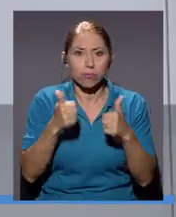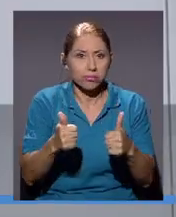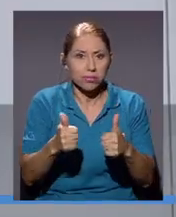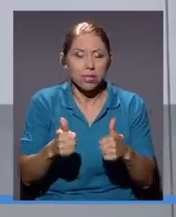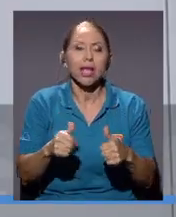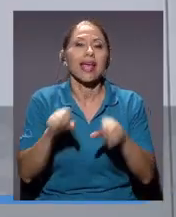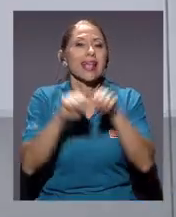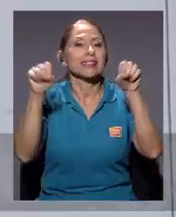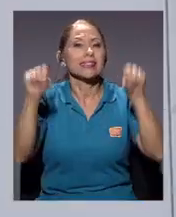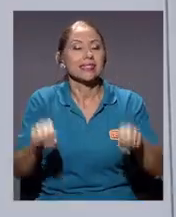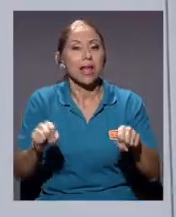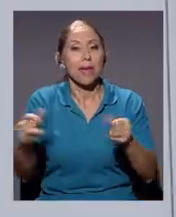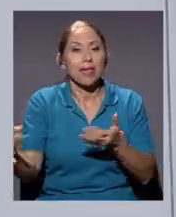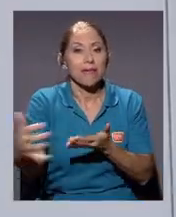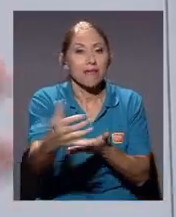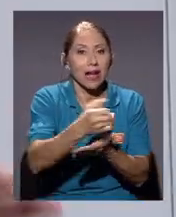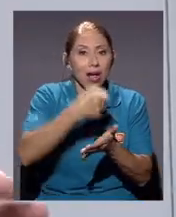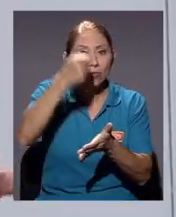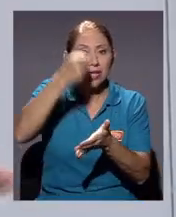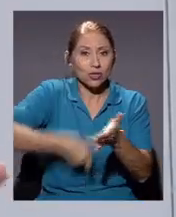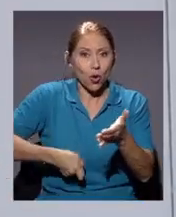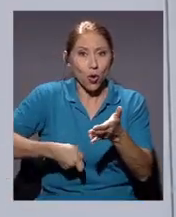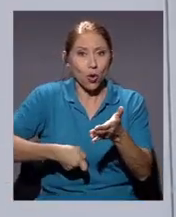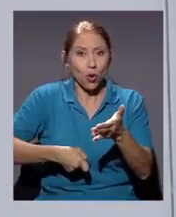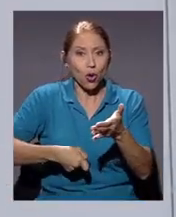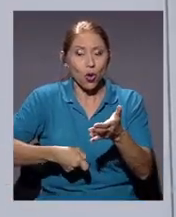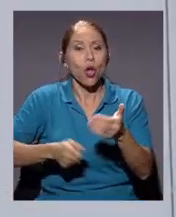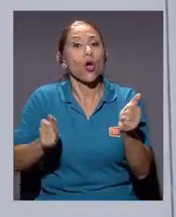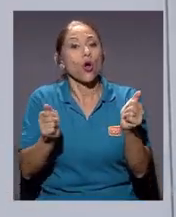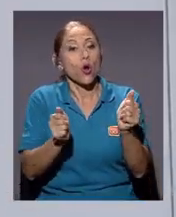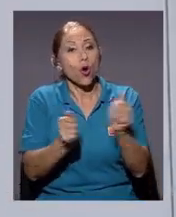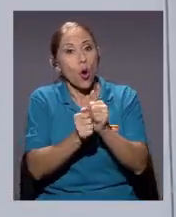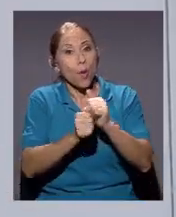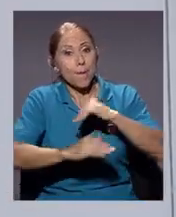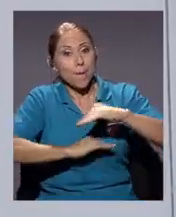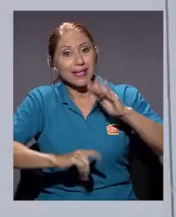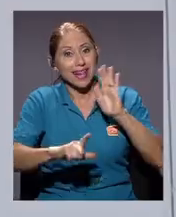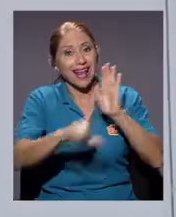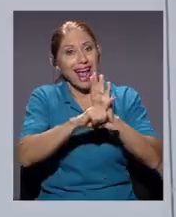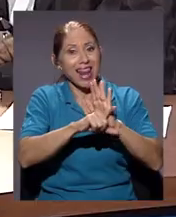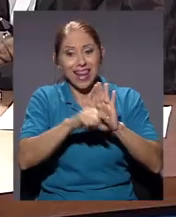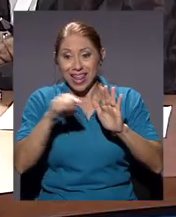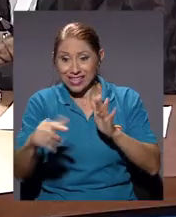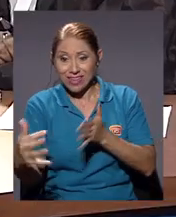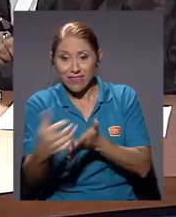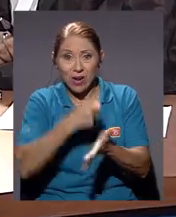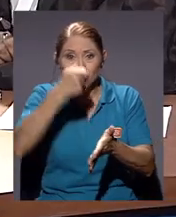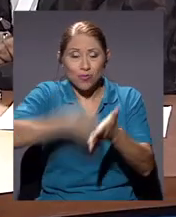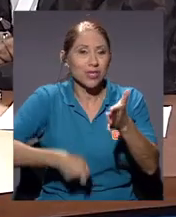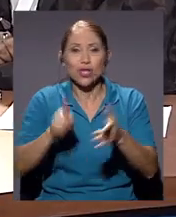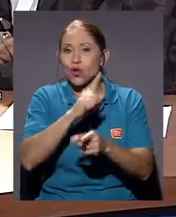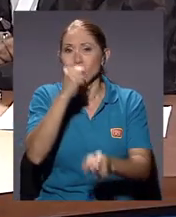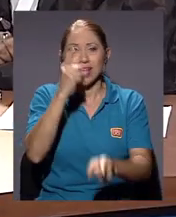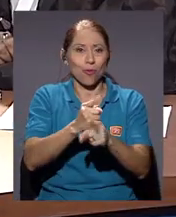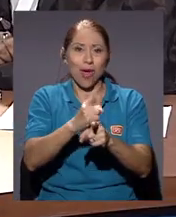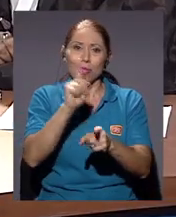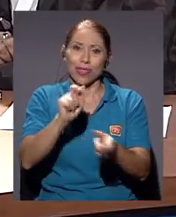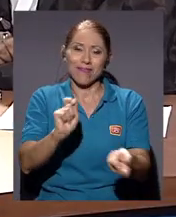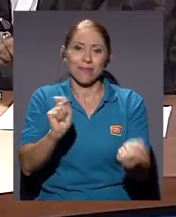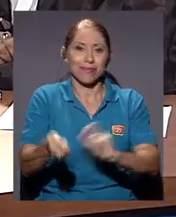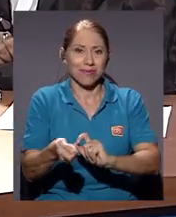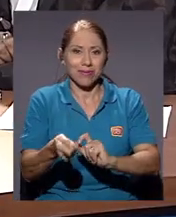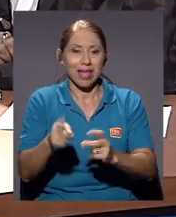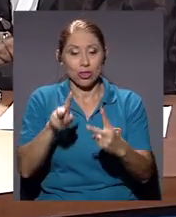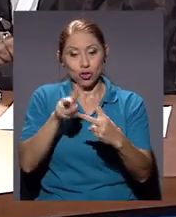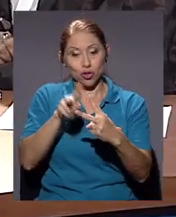sistema de recaudación basado en el marco legal no es adecuado hay que reformarlo entonces tenemos dos elementos que contribuyen